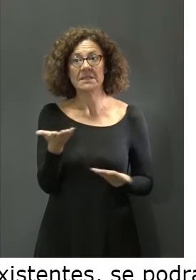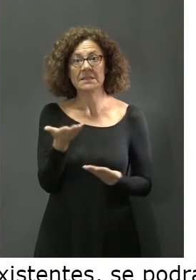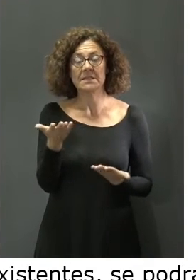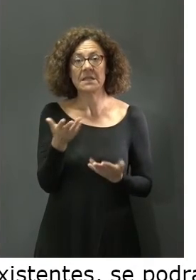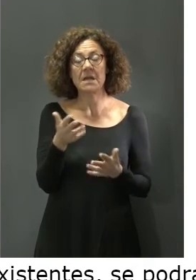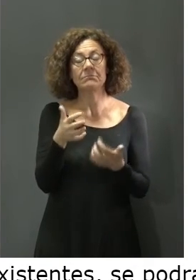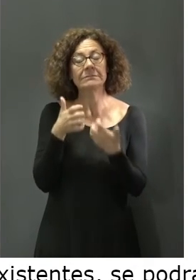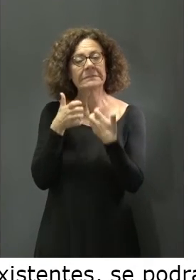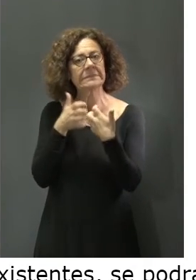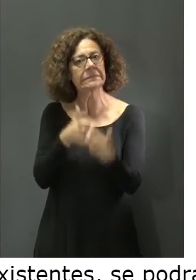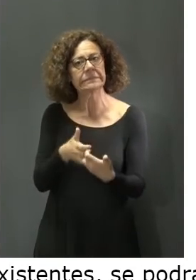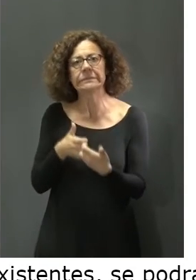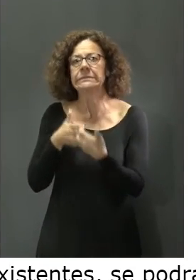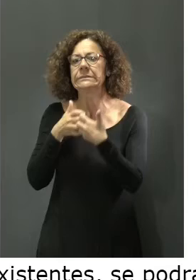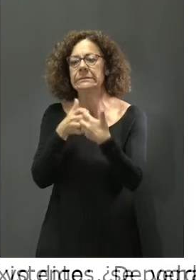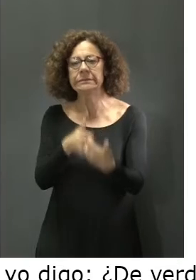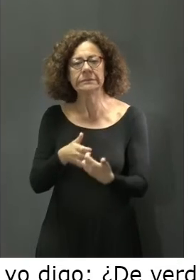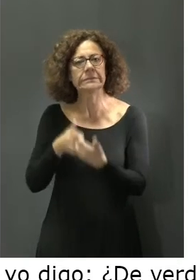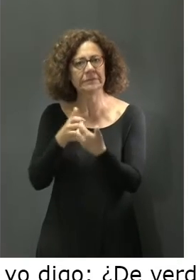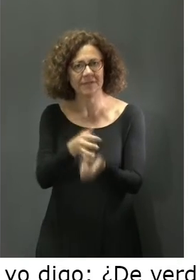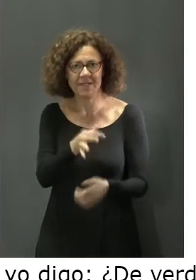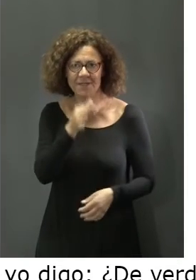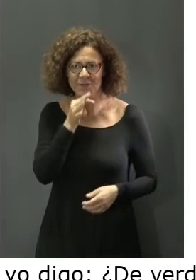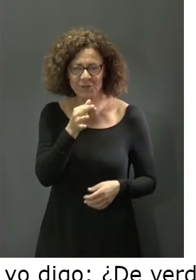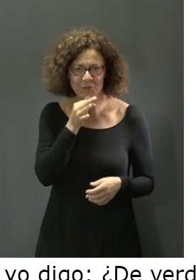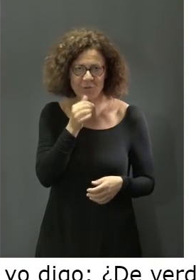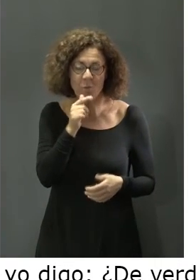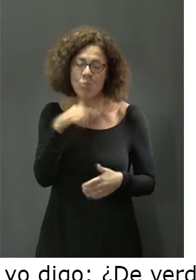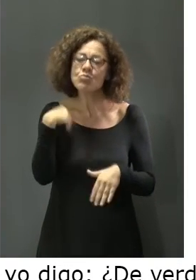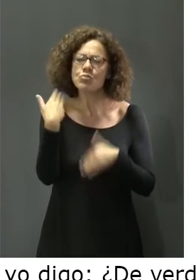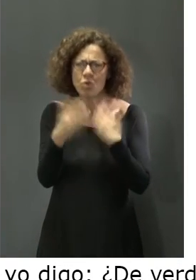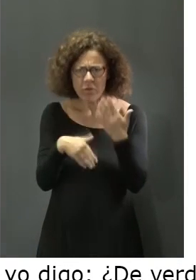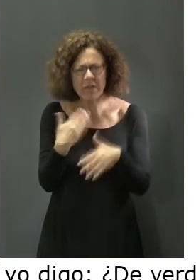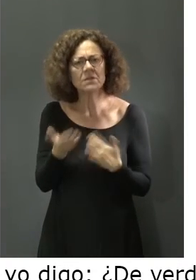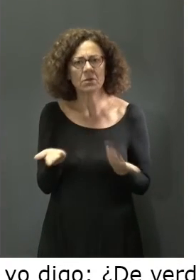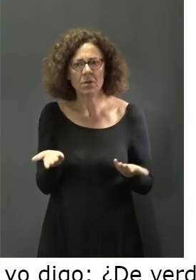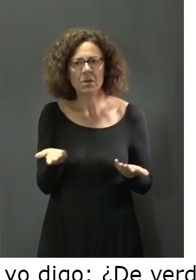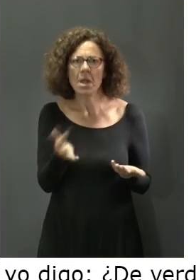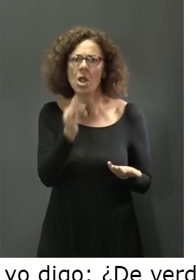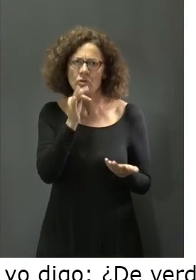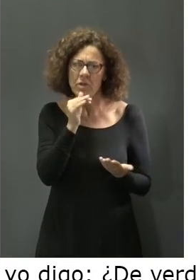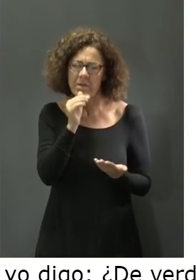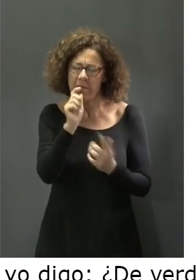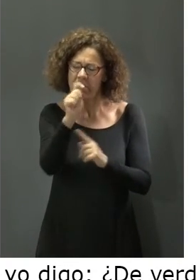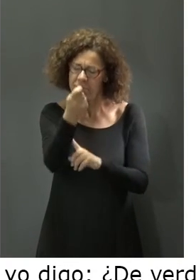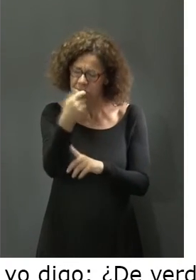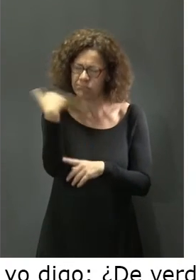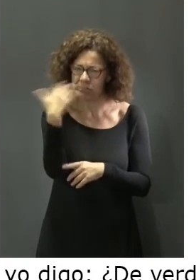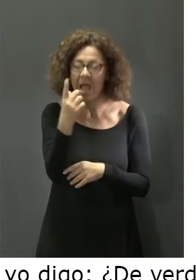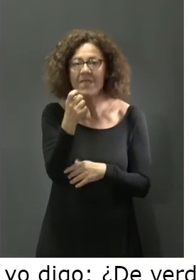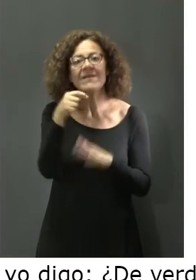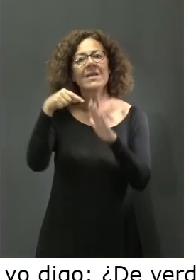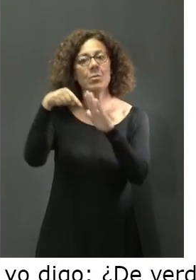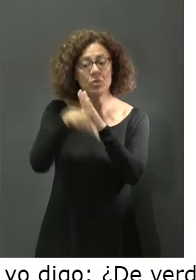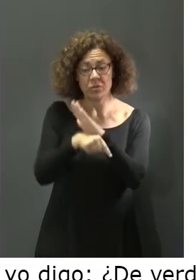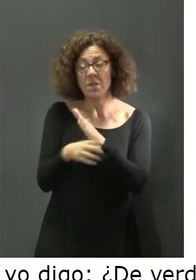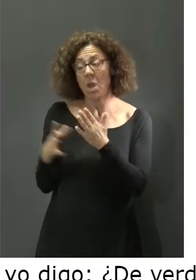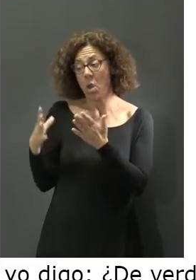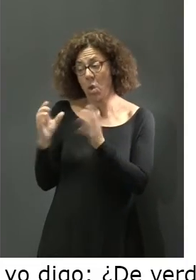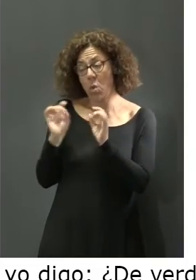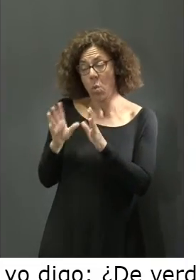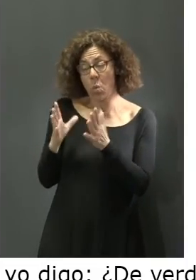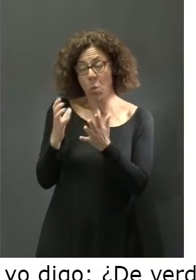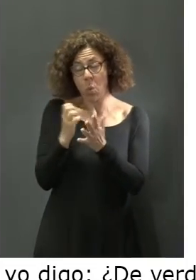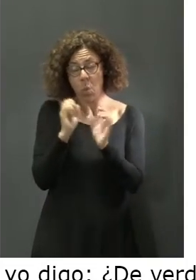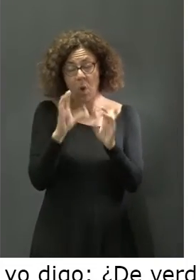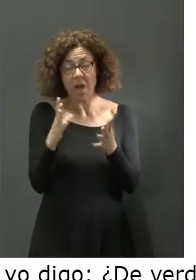la lucha que tenemos pendiente, ¿no? Un proceso en el que queda mucho camino y en el que hay que profundizar. Como todo proceso relativo